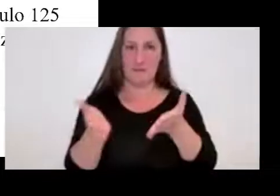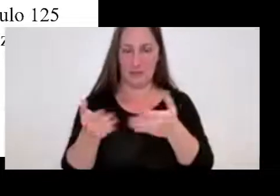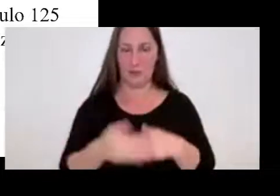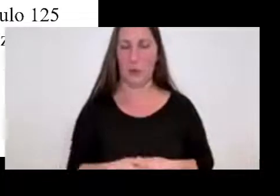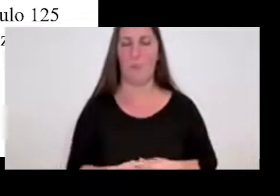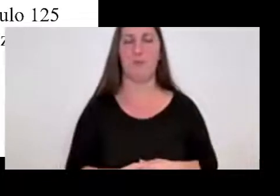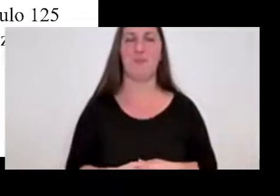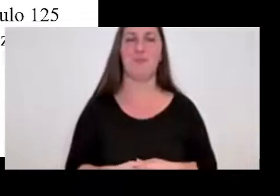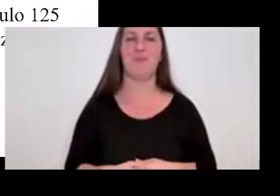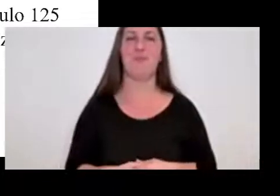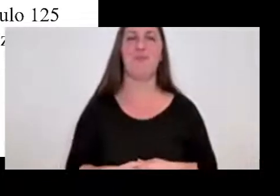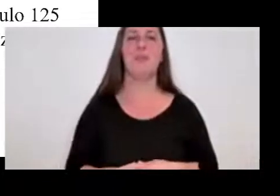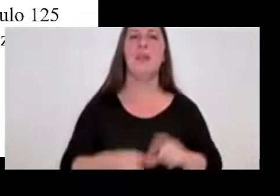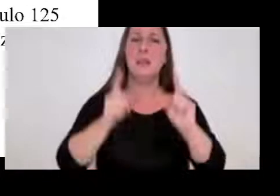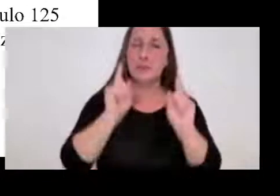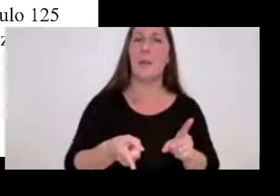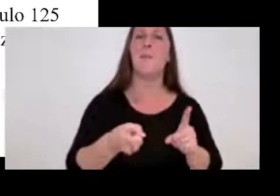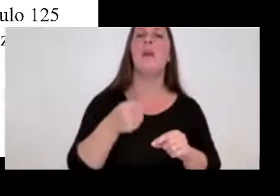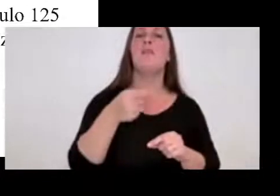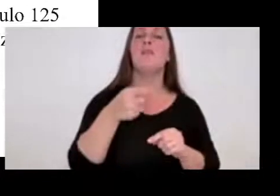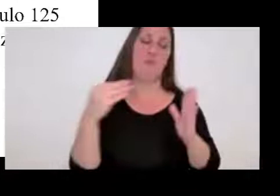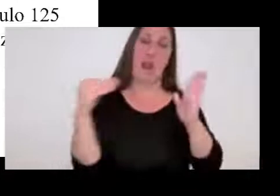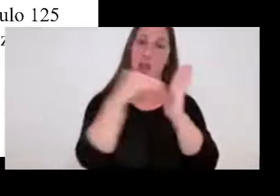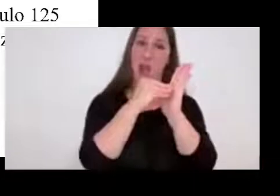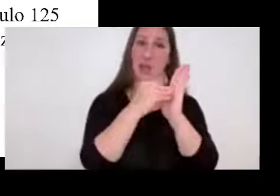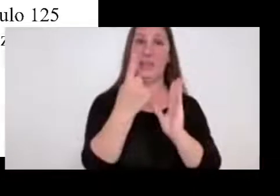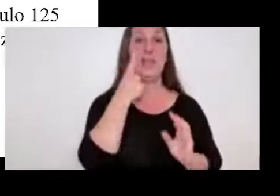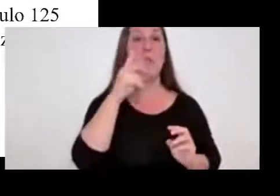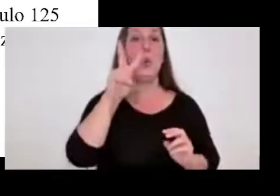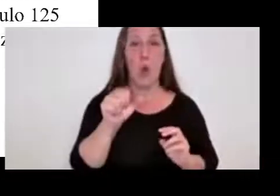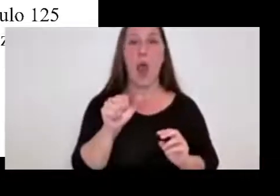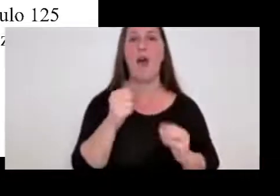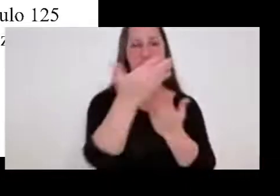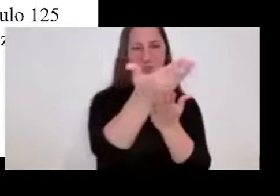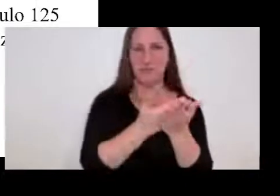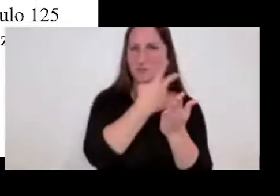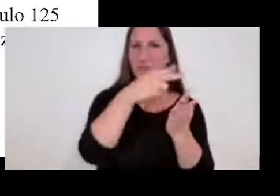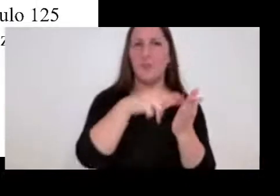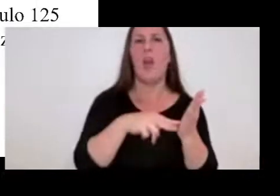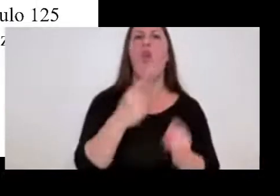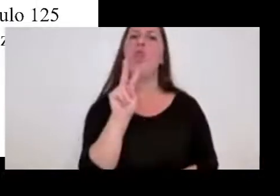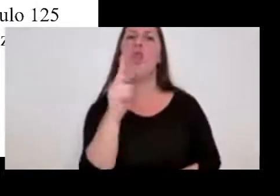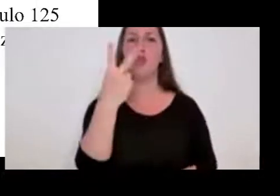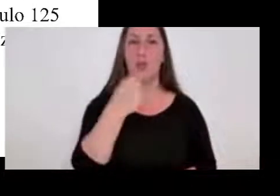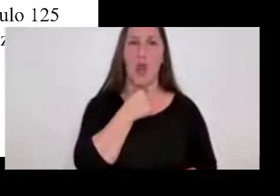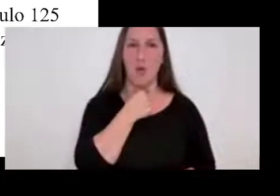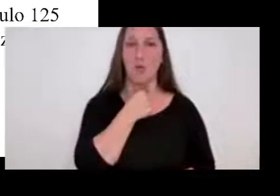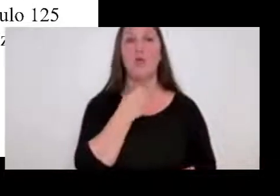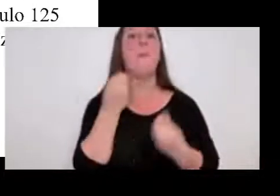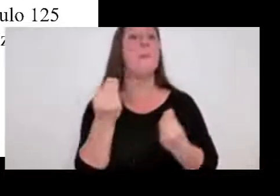Los aplicativos para la determinación de IVA estarán disponibles a partir del 2 de agosto, porque